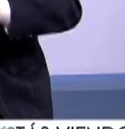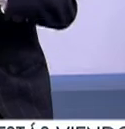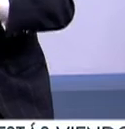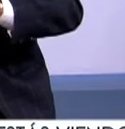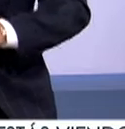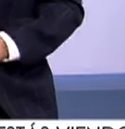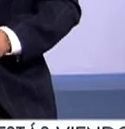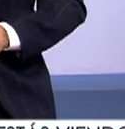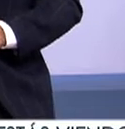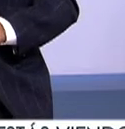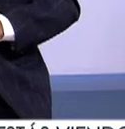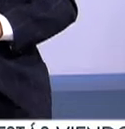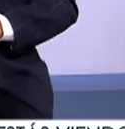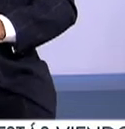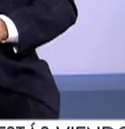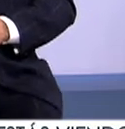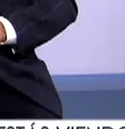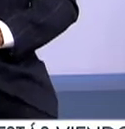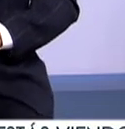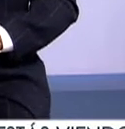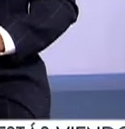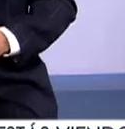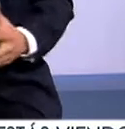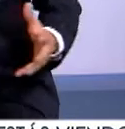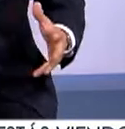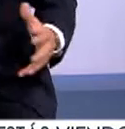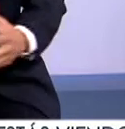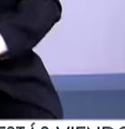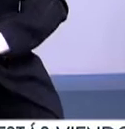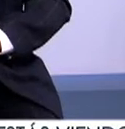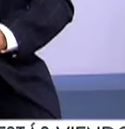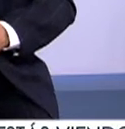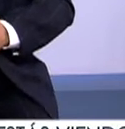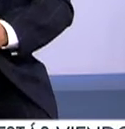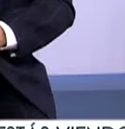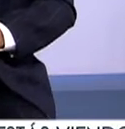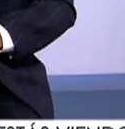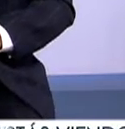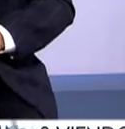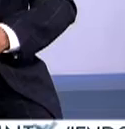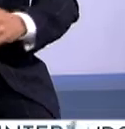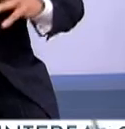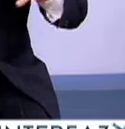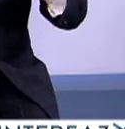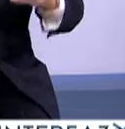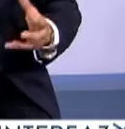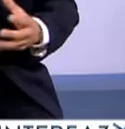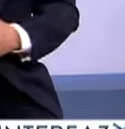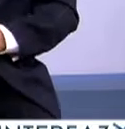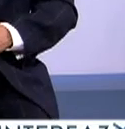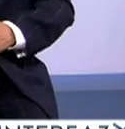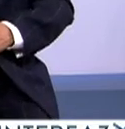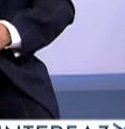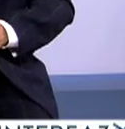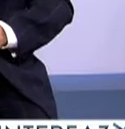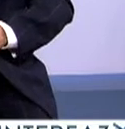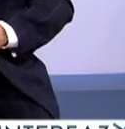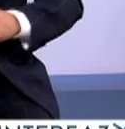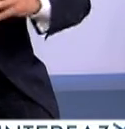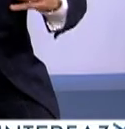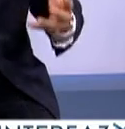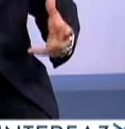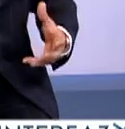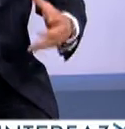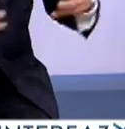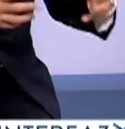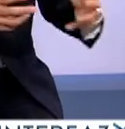generar opciones que favorezcan en nuestras vidas en una calidad mejor de vida. Así que este es un tema muy importante que ir analizando,